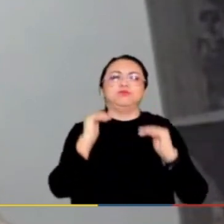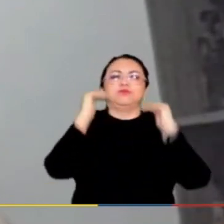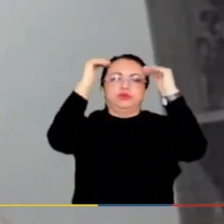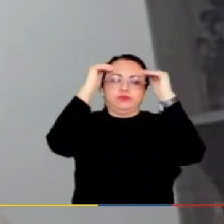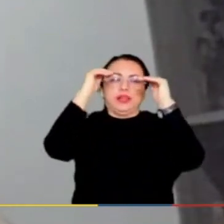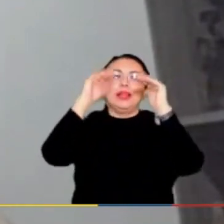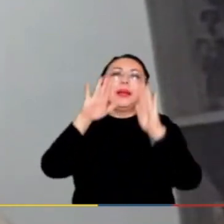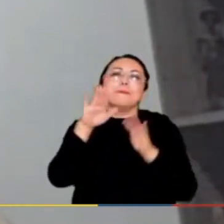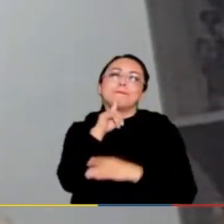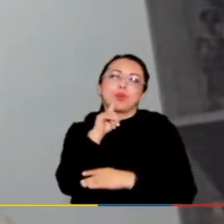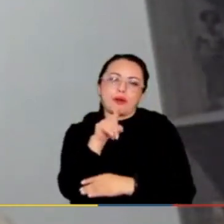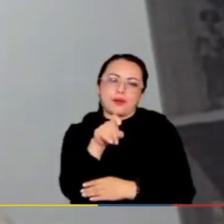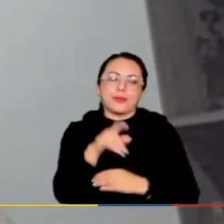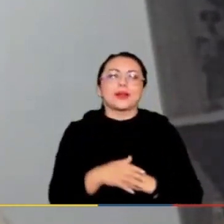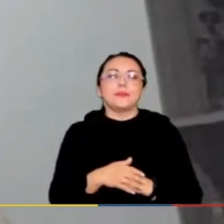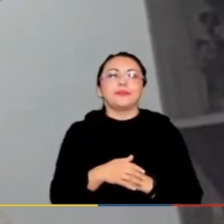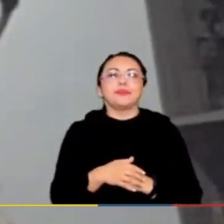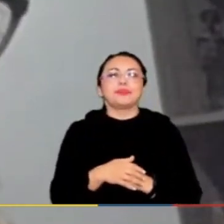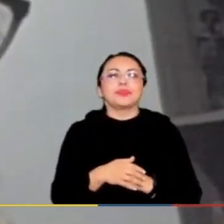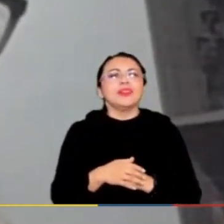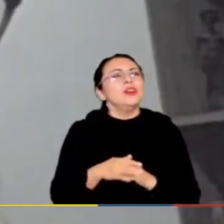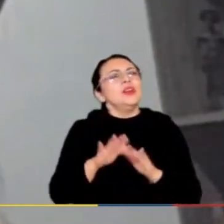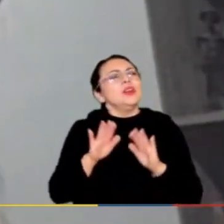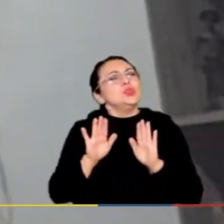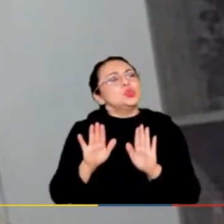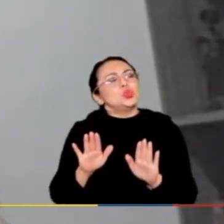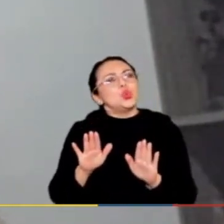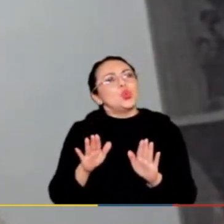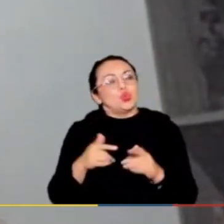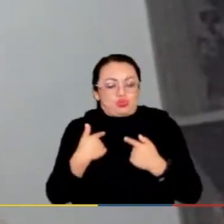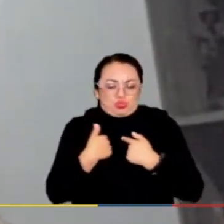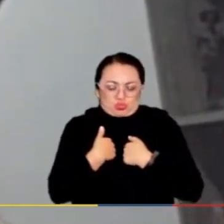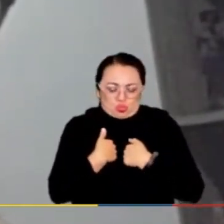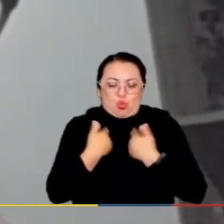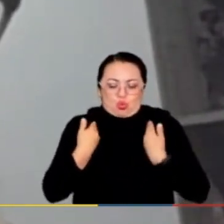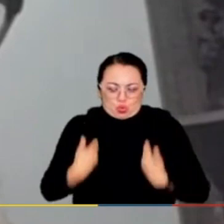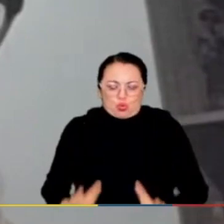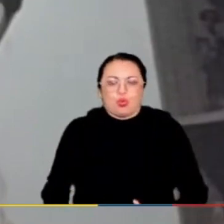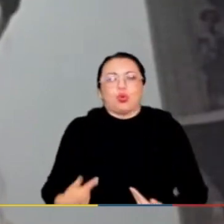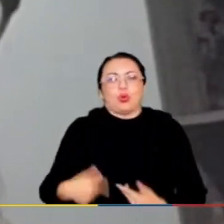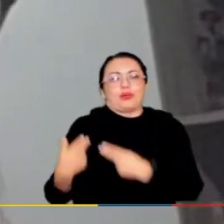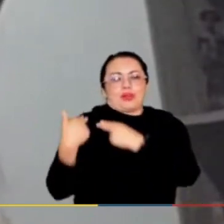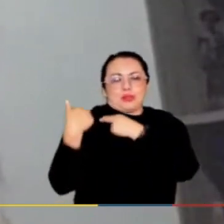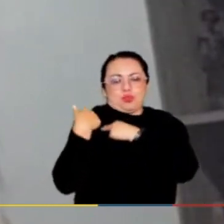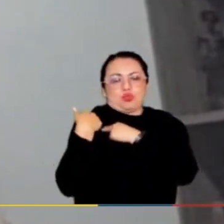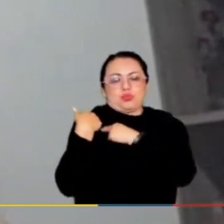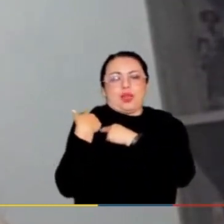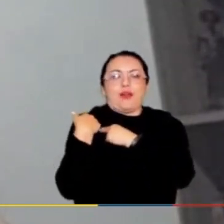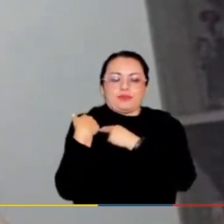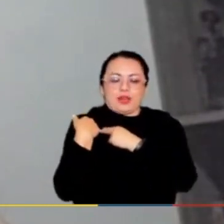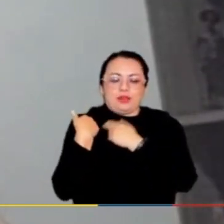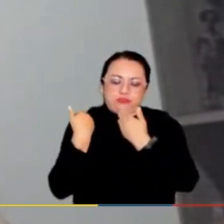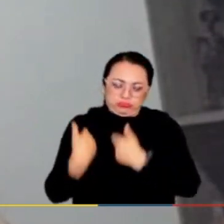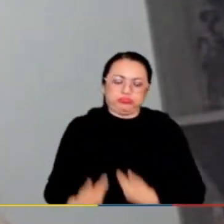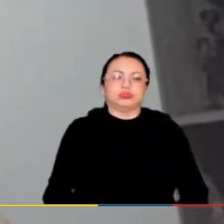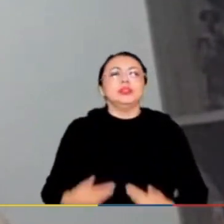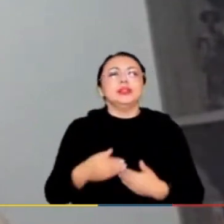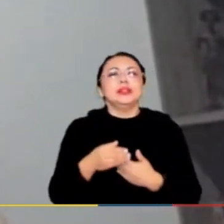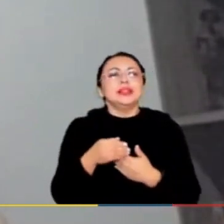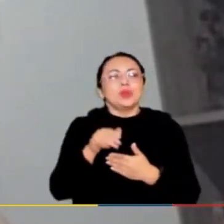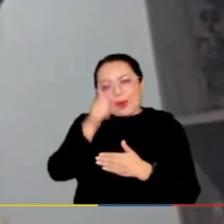Bucaramanga, de la cual soy la titular y ponente, pero para la fecha de